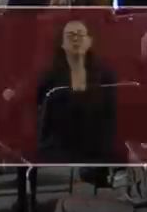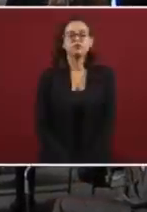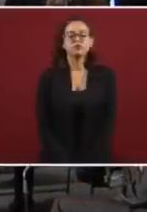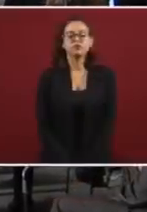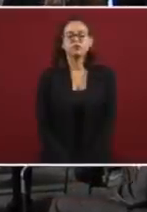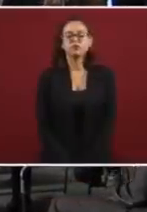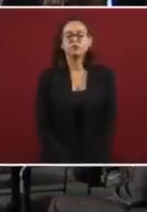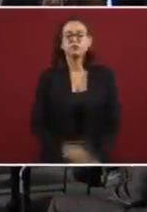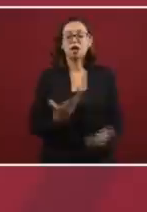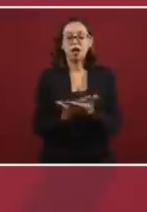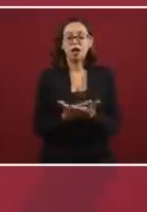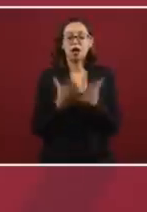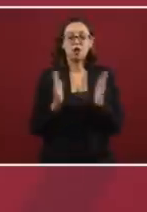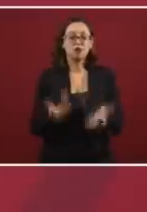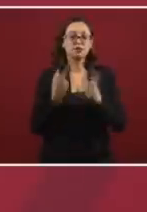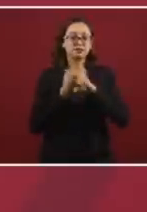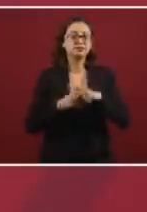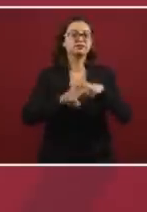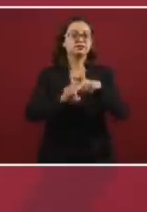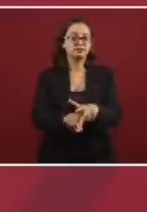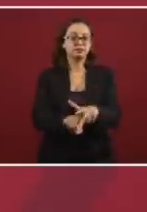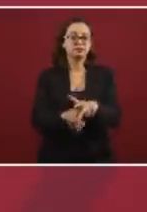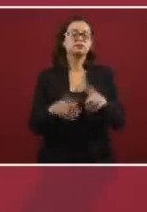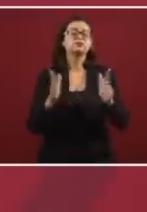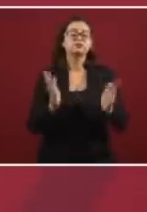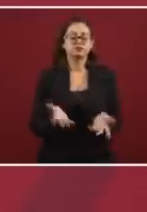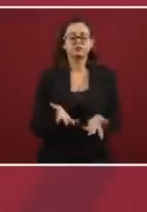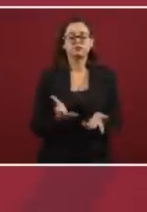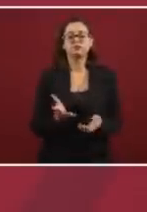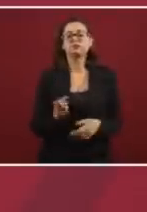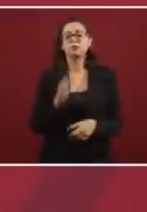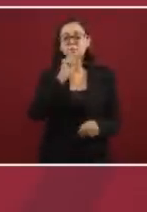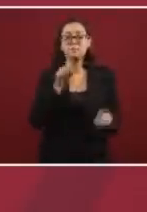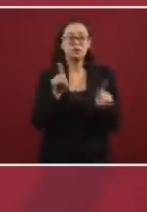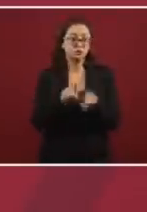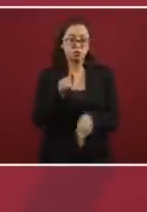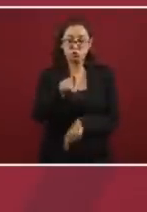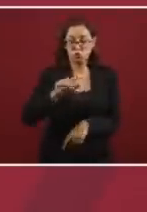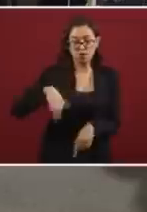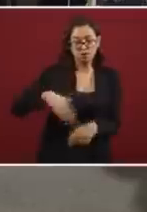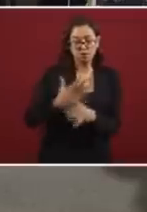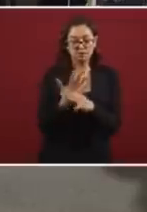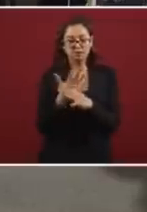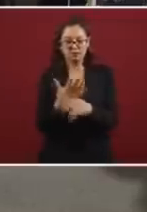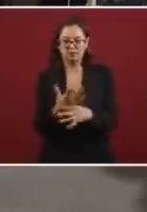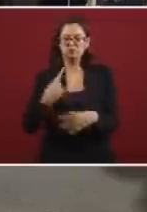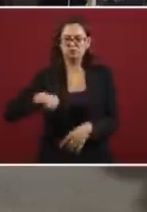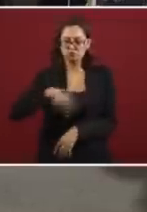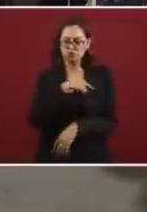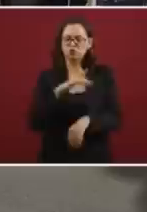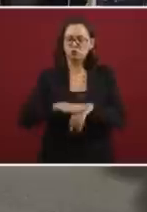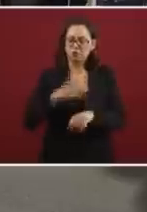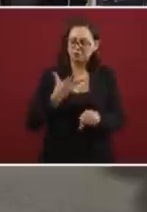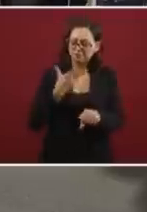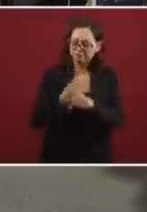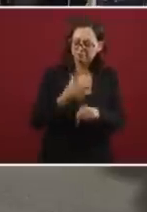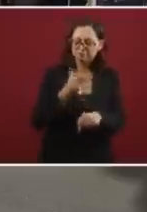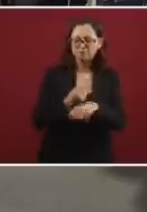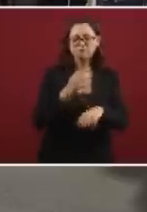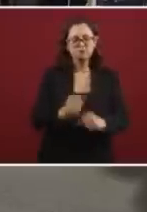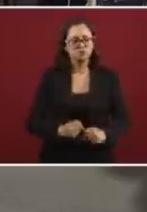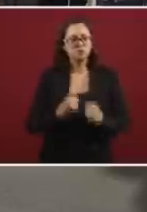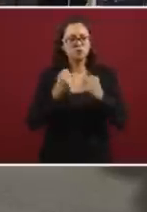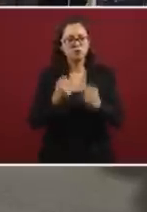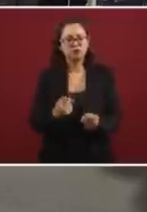estamos fortaleciendo esto que tú planteas y lo vamos a seguir este